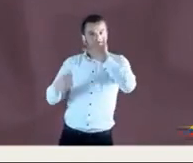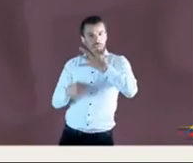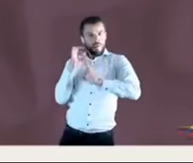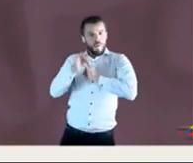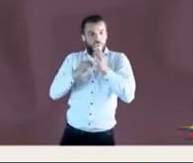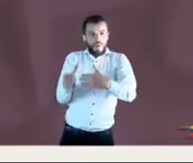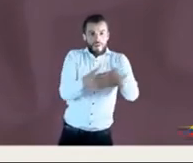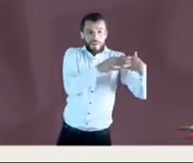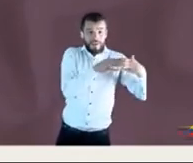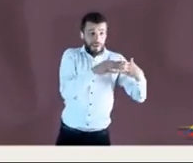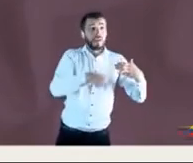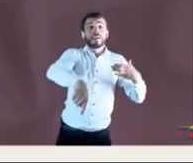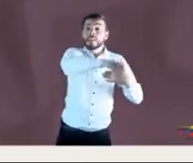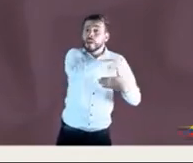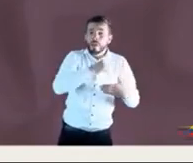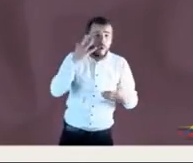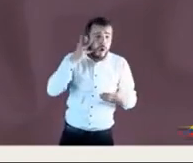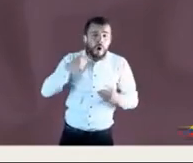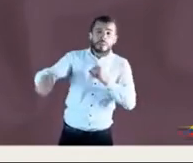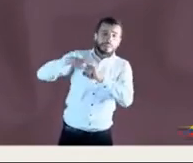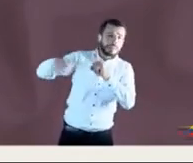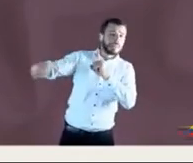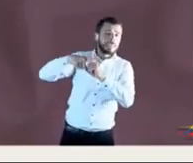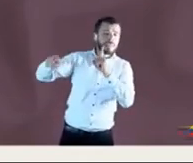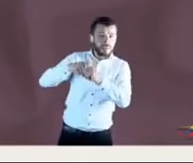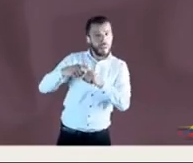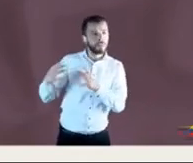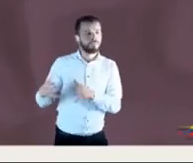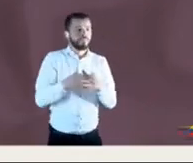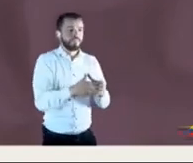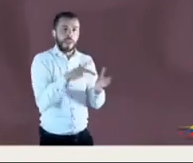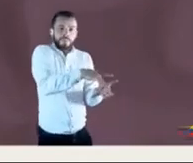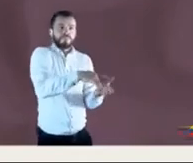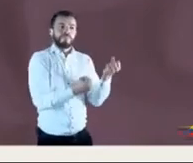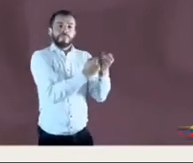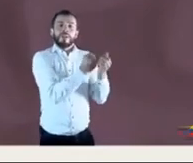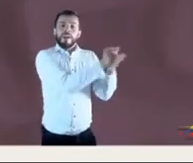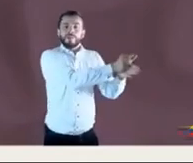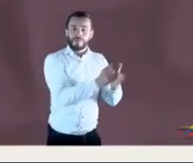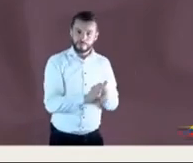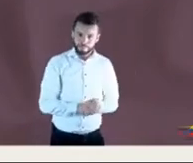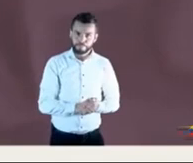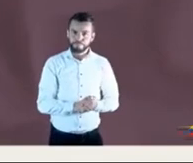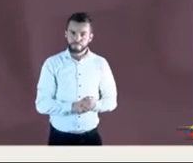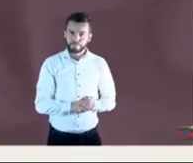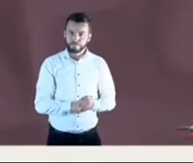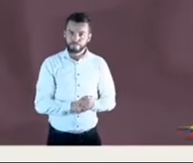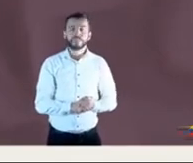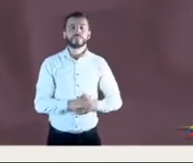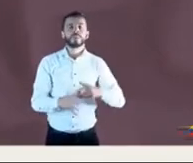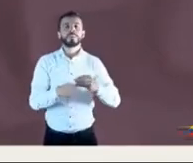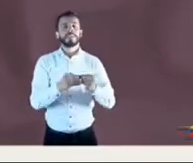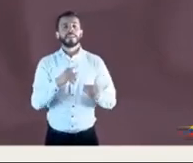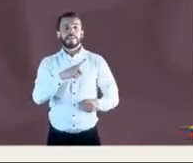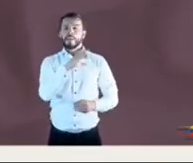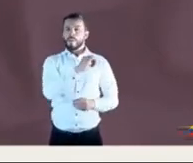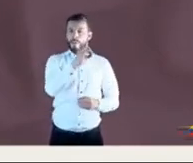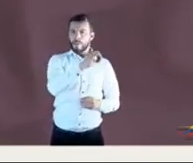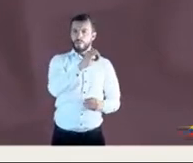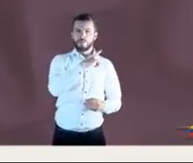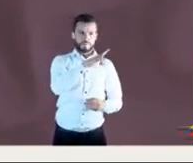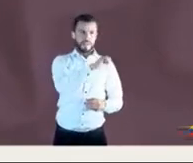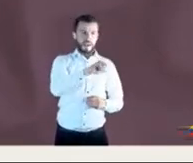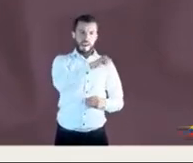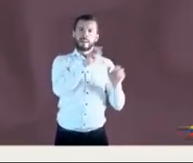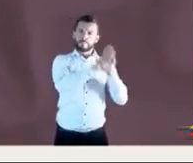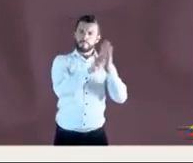situación. En el caso de los líderes y lideresas sociales, es particularmente preocupante que un número importante